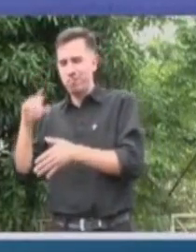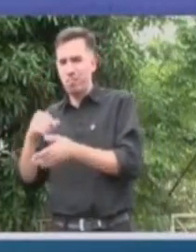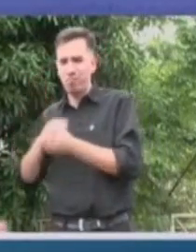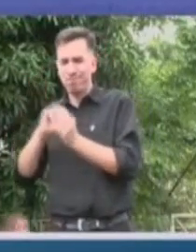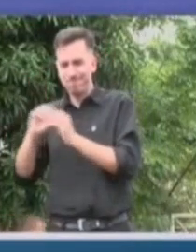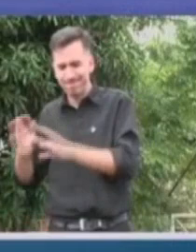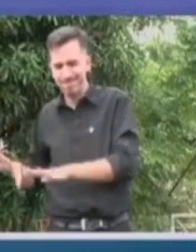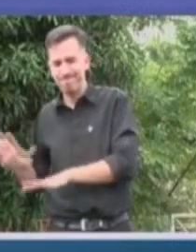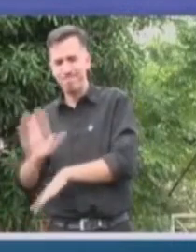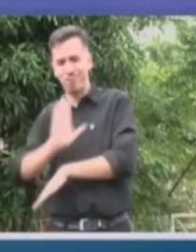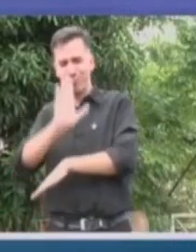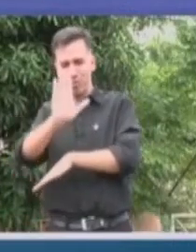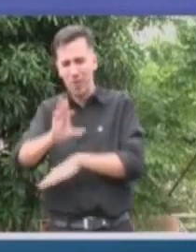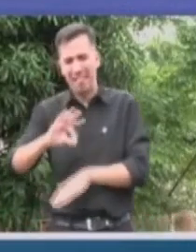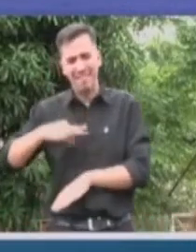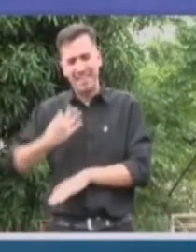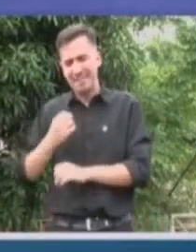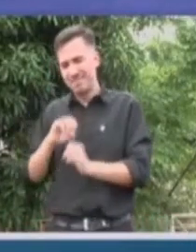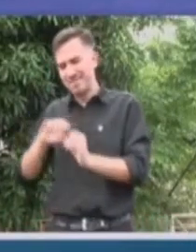sacrificado una vida